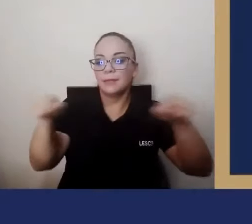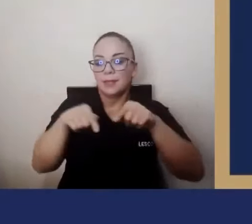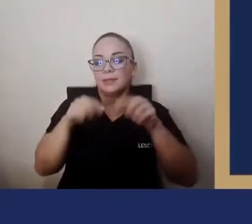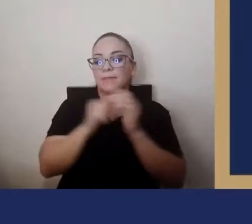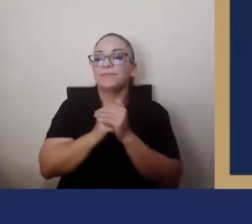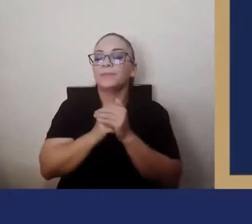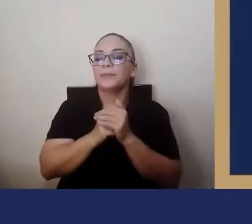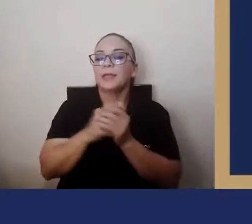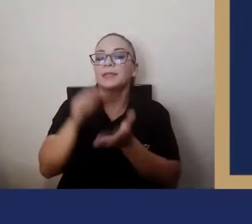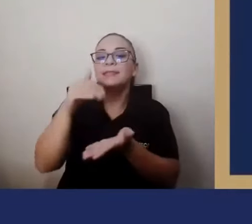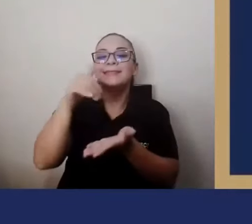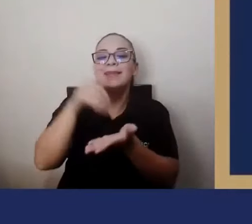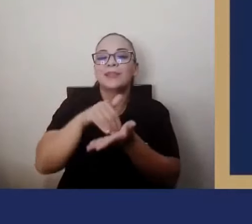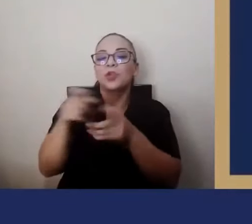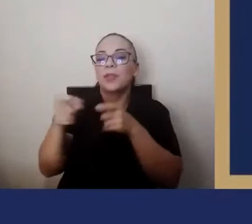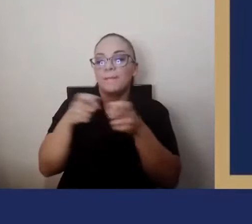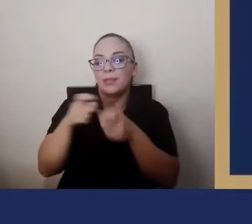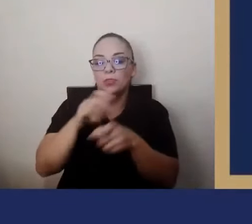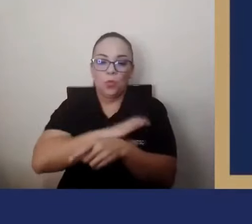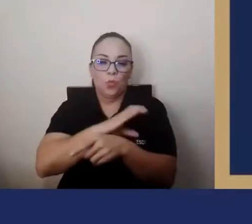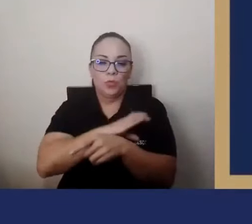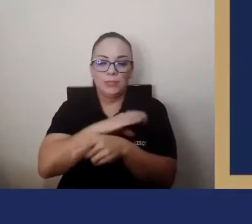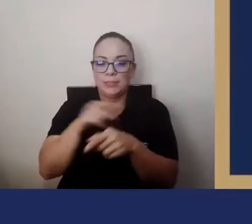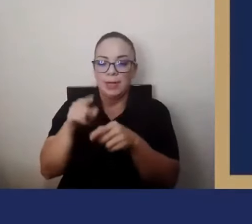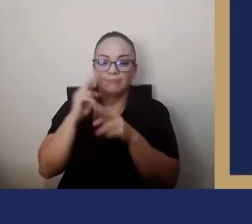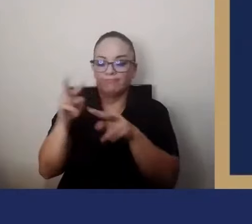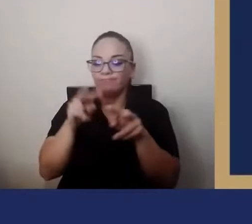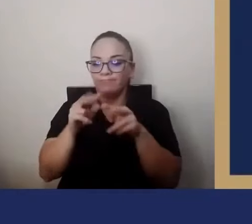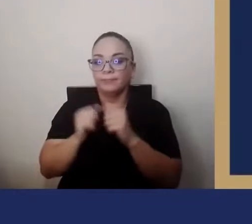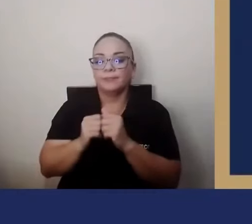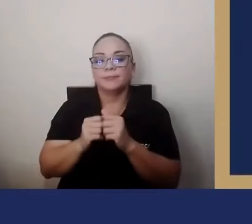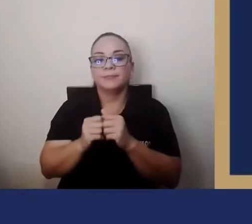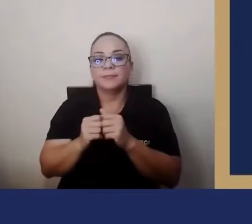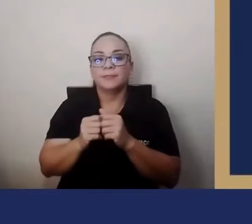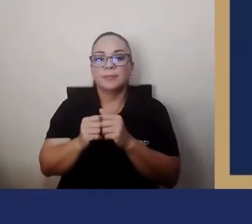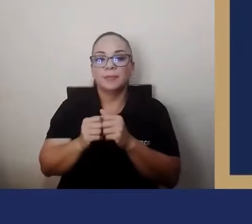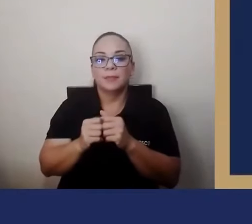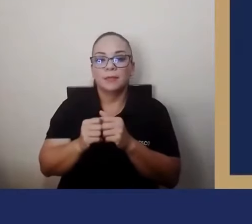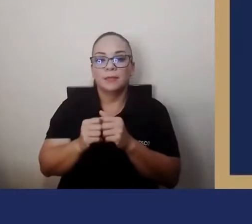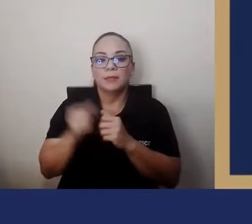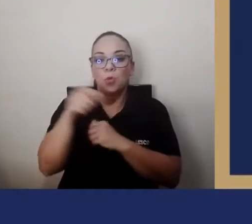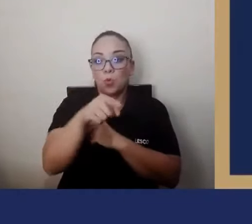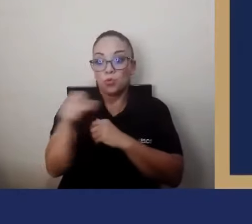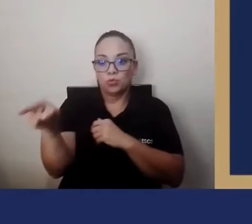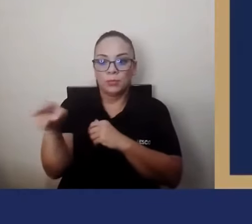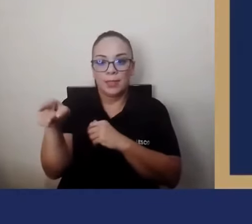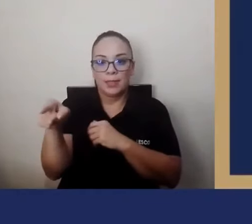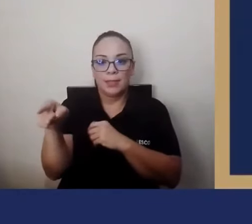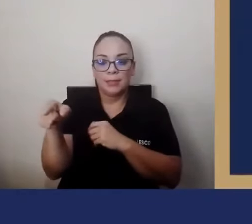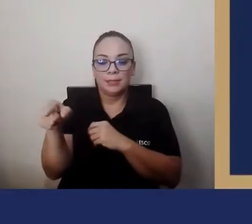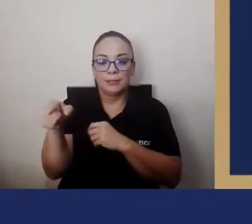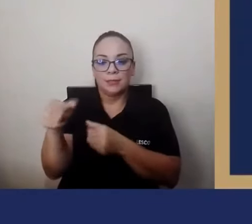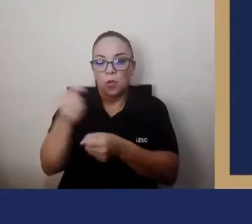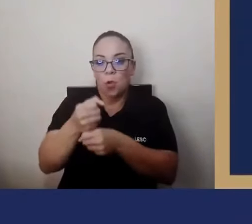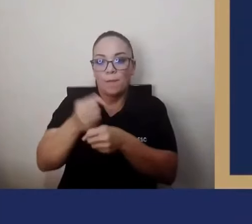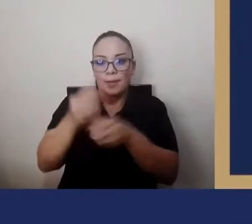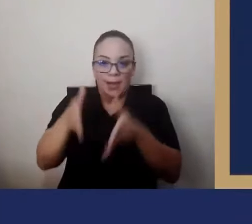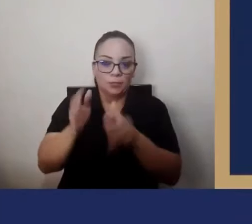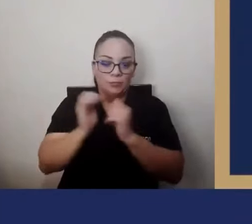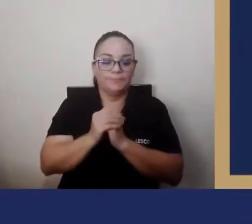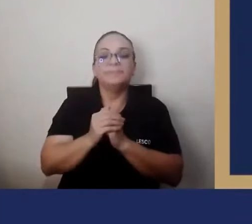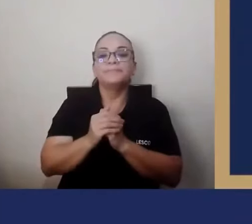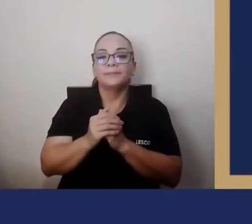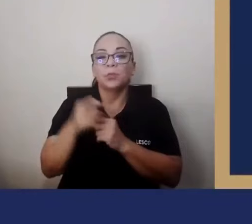control policial, y que todos y cada uno de ustedes, operarios, que reciben llamadas del